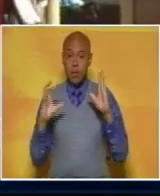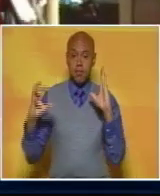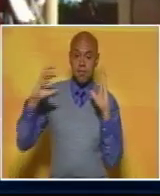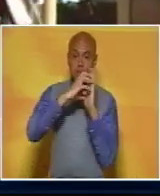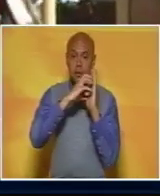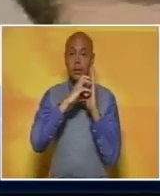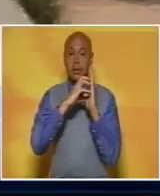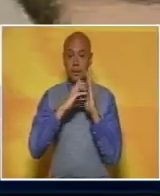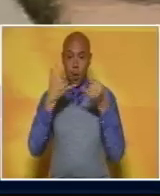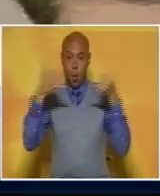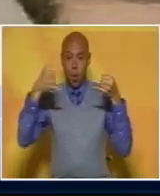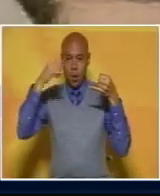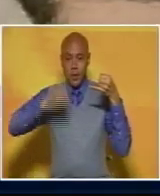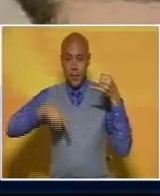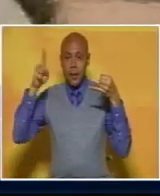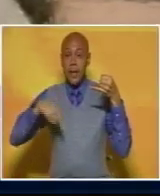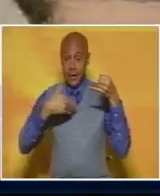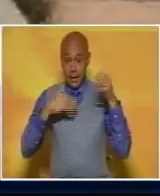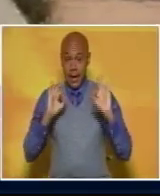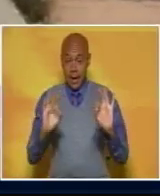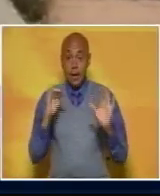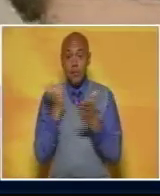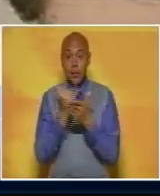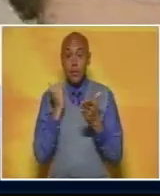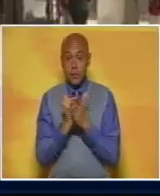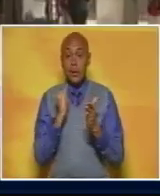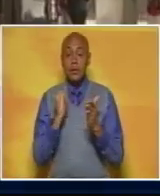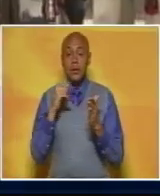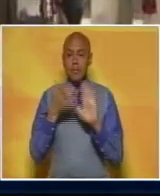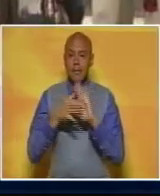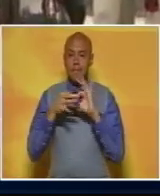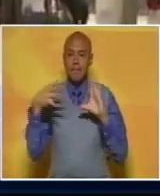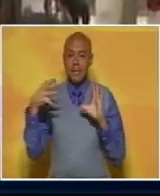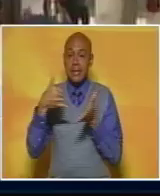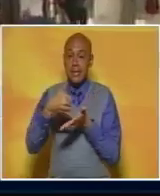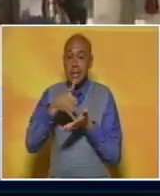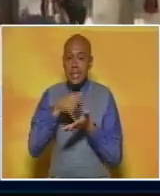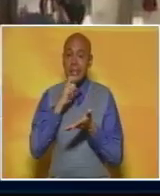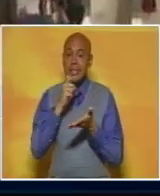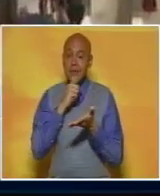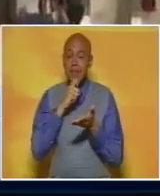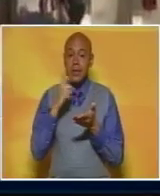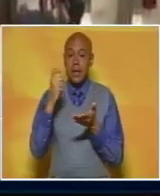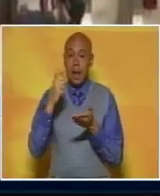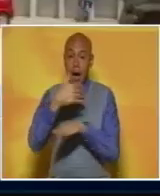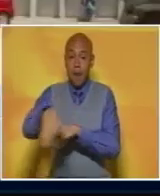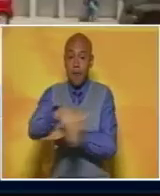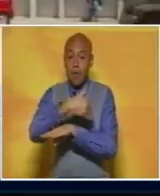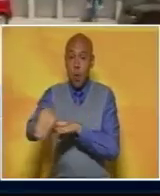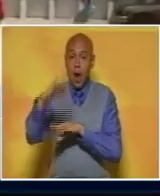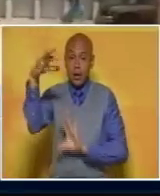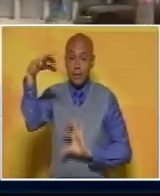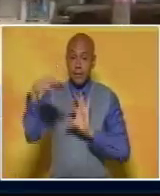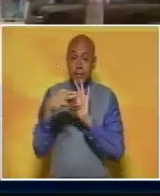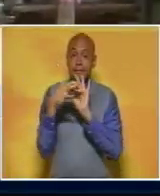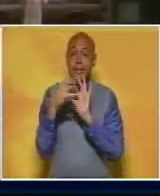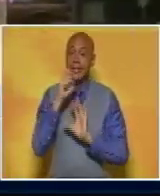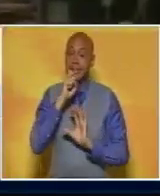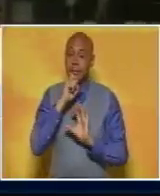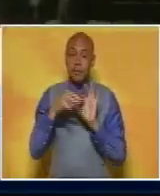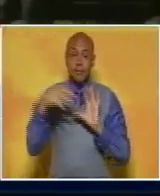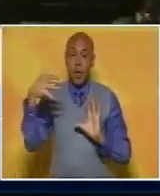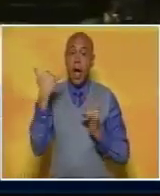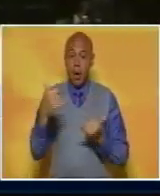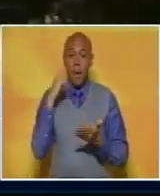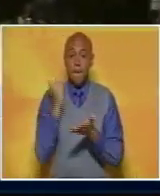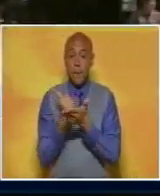para restablecer el servicio eléctrico tras la falla con la conexión que proviene de la parte externa. Asimismo, señaló que están haciendo unas